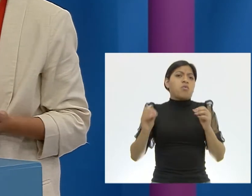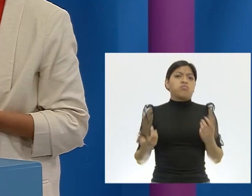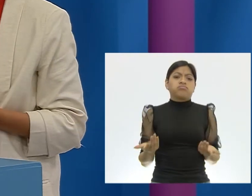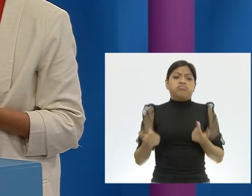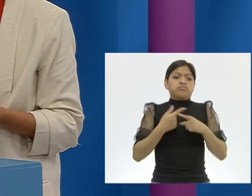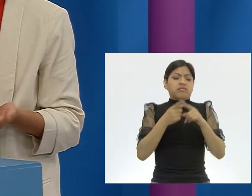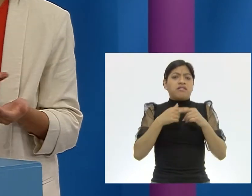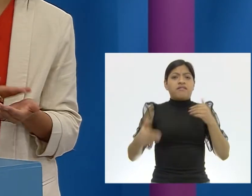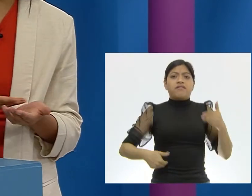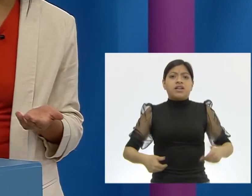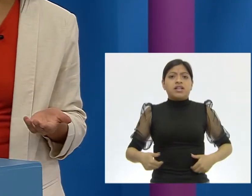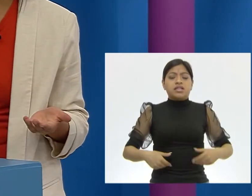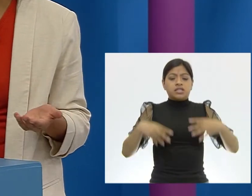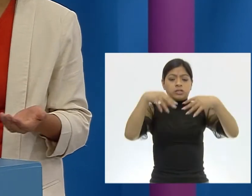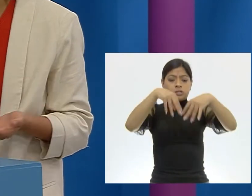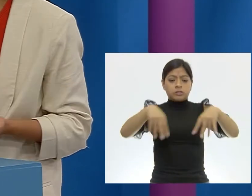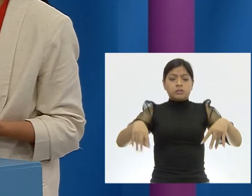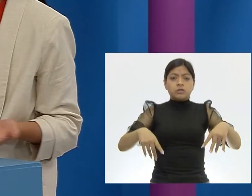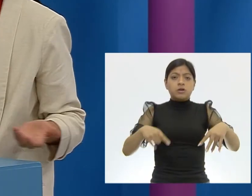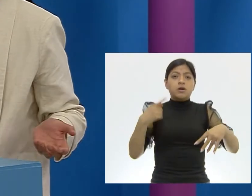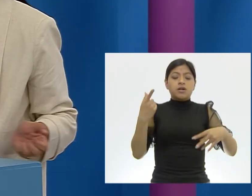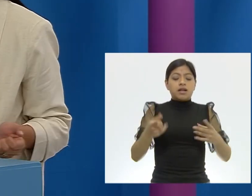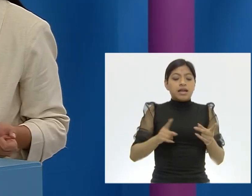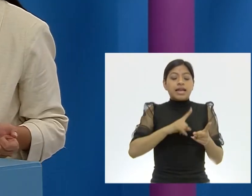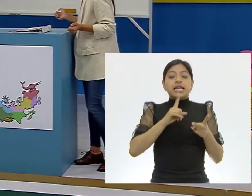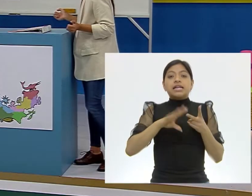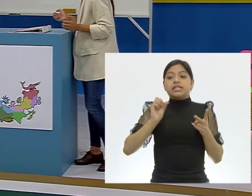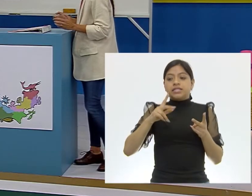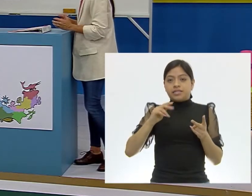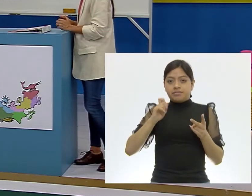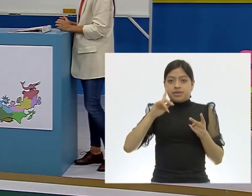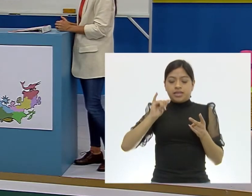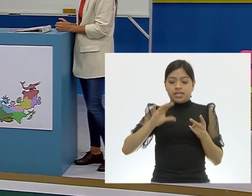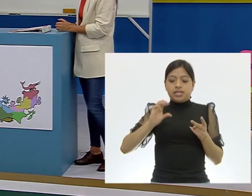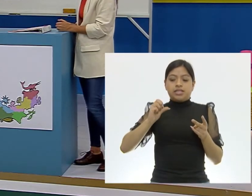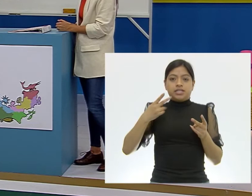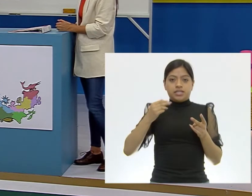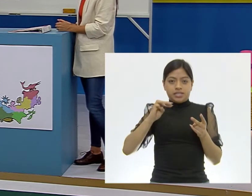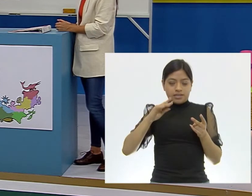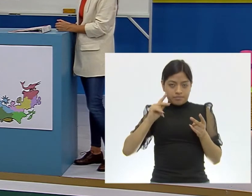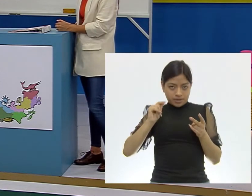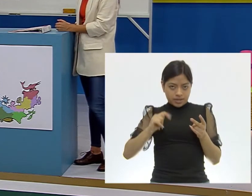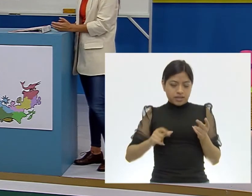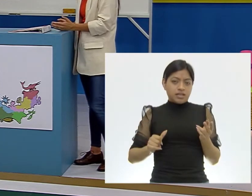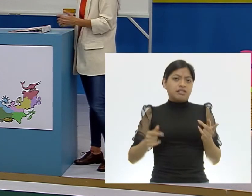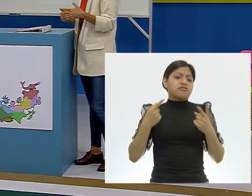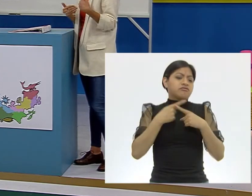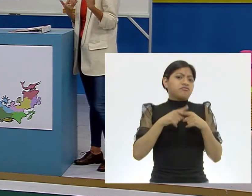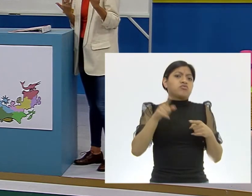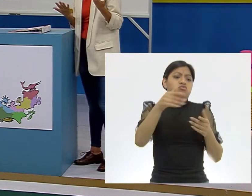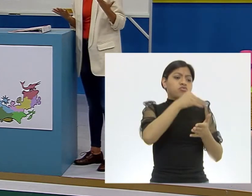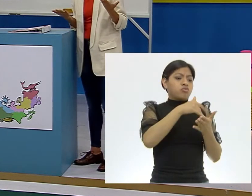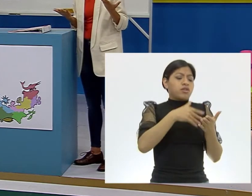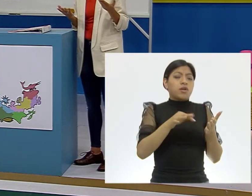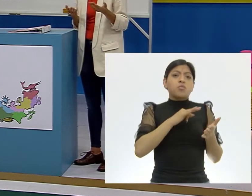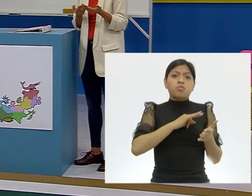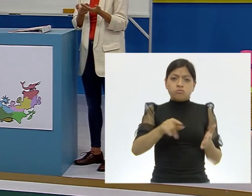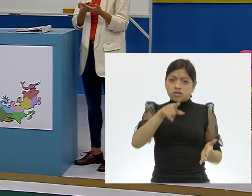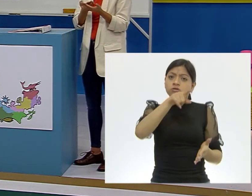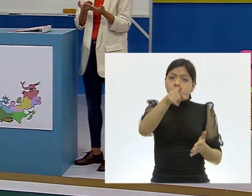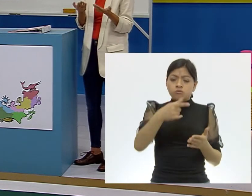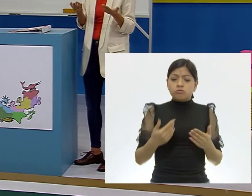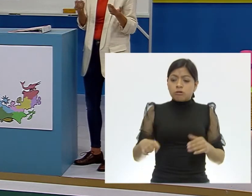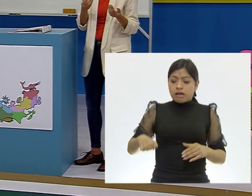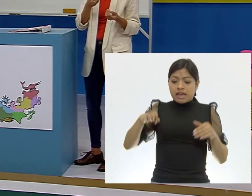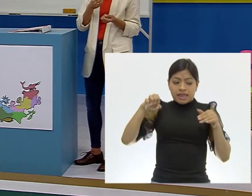también les leímos durante estas sesiones, como Chímpete Chámpata. Perfecto, muy buena opción, ¿sí? Sí, que son muy recomendables para su edad y que